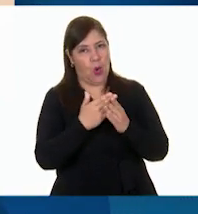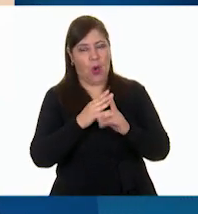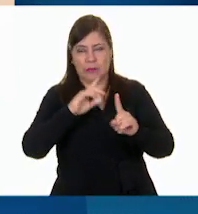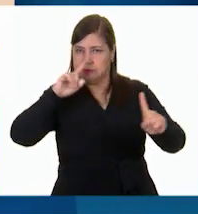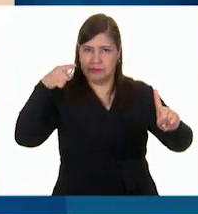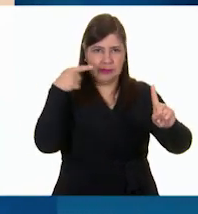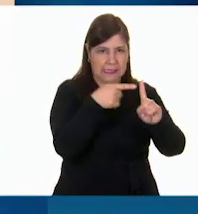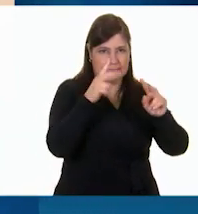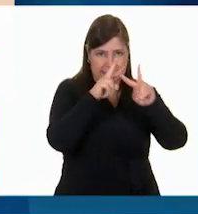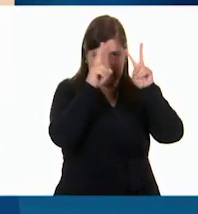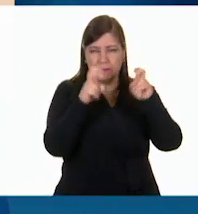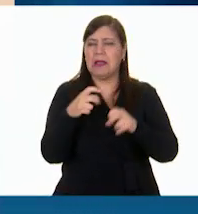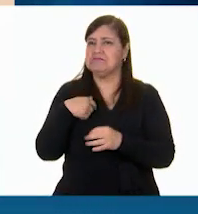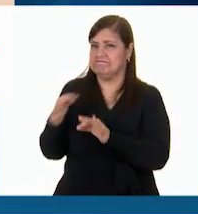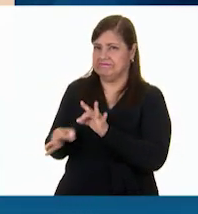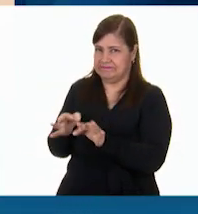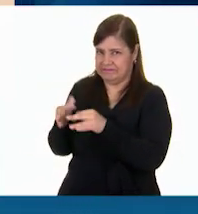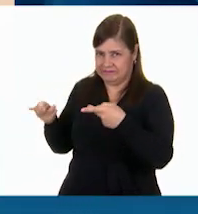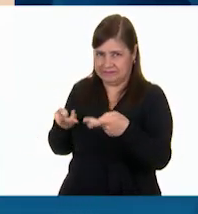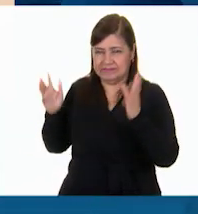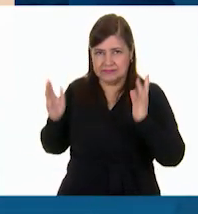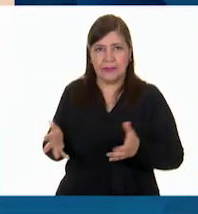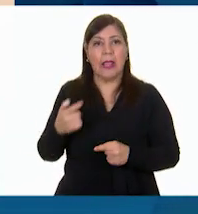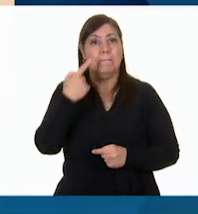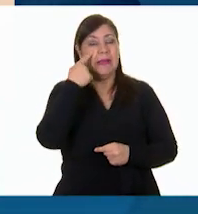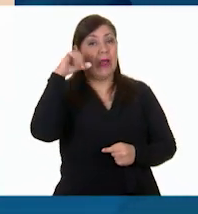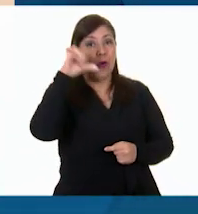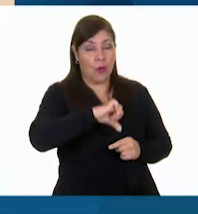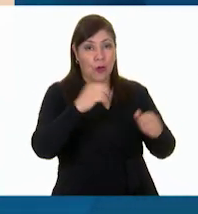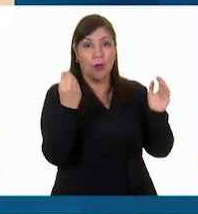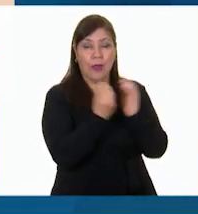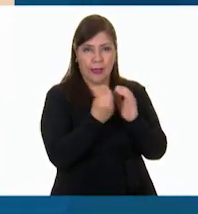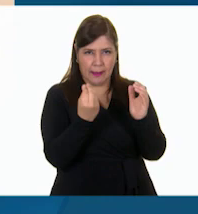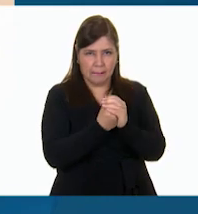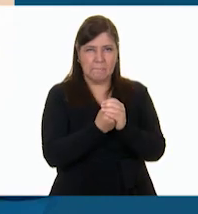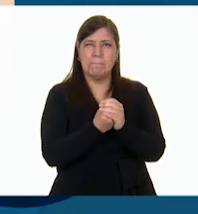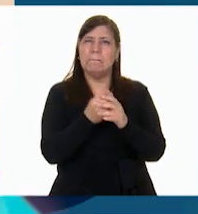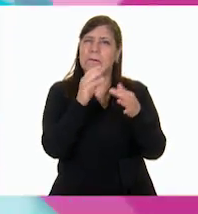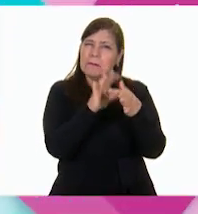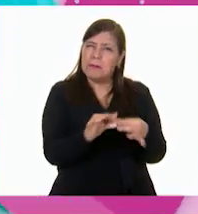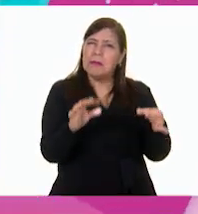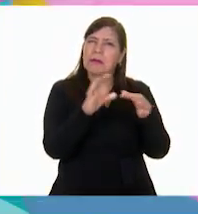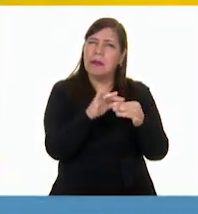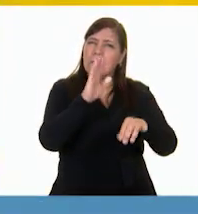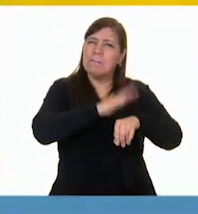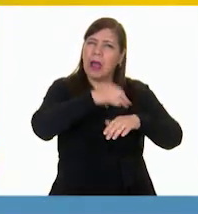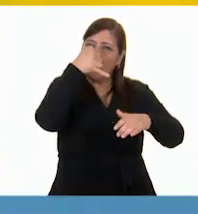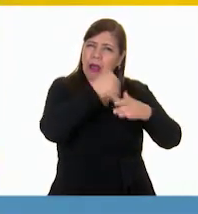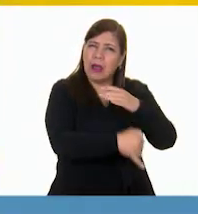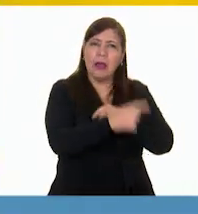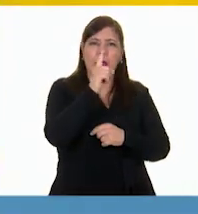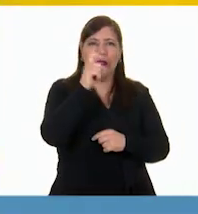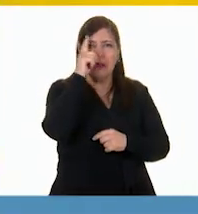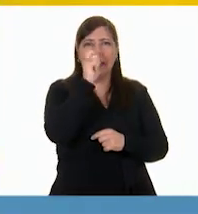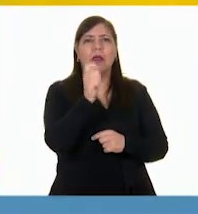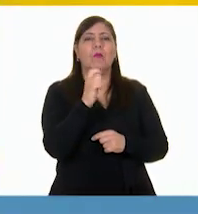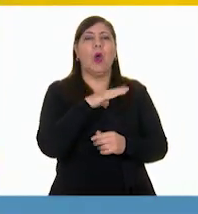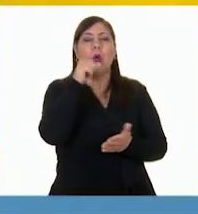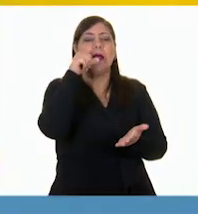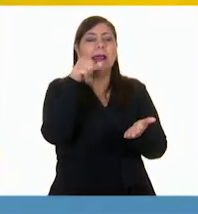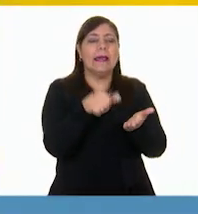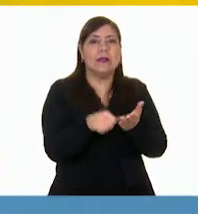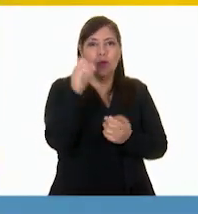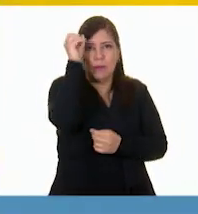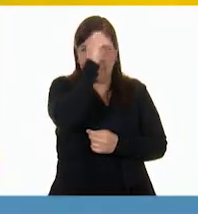yo ya estoy más que lista, Gaby. Bien, pues en esta clase complejizaremos el esquema de planeación de la carta de opinión